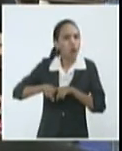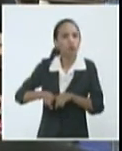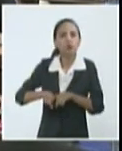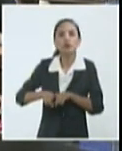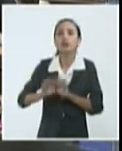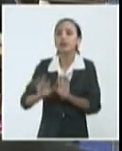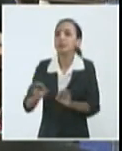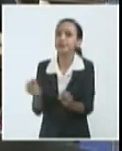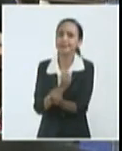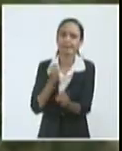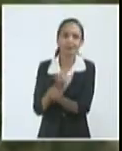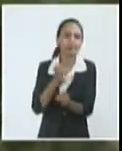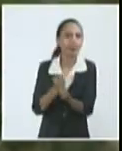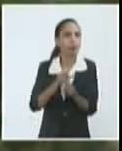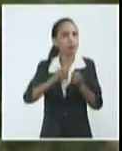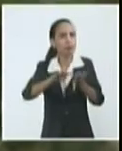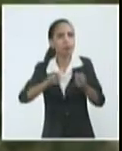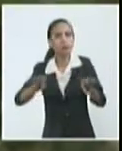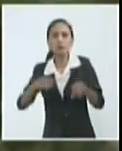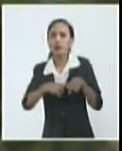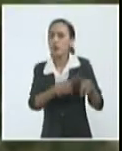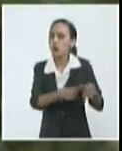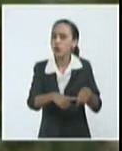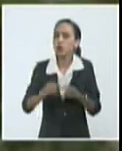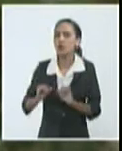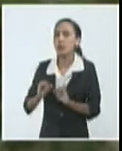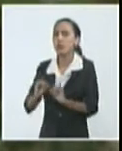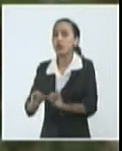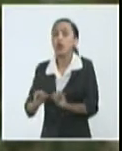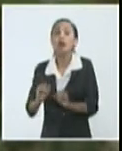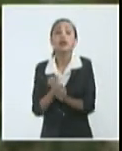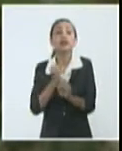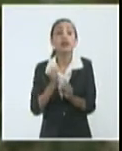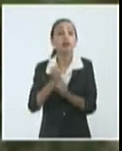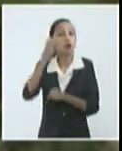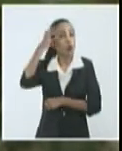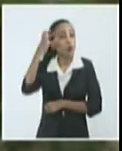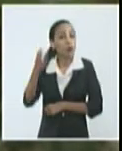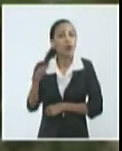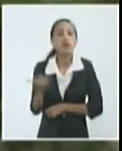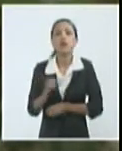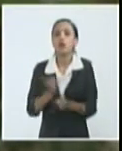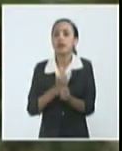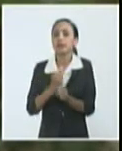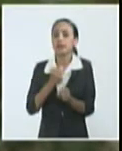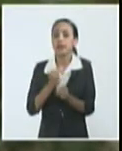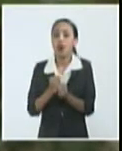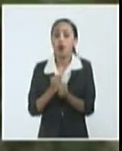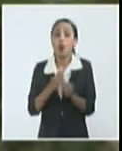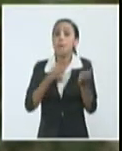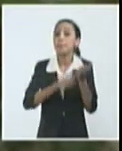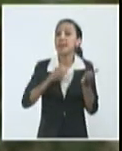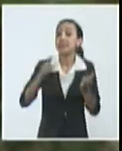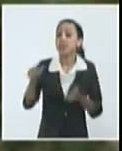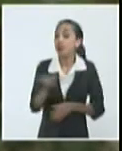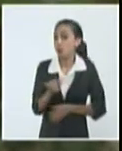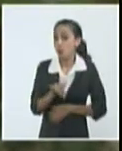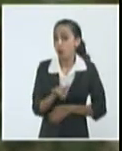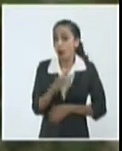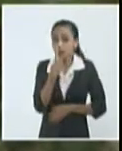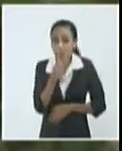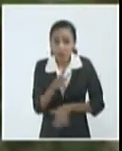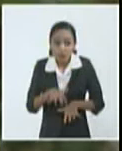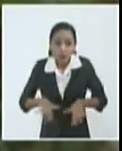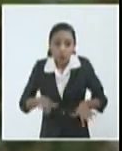trabajo en la gestión de gobierno, también desde la gestión y la labor partidista, enfrentando esas situaciones. Por lo